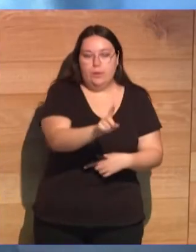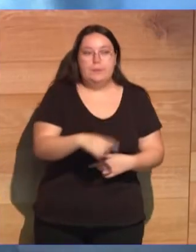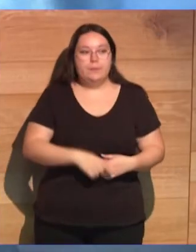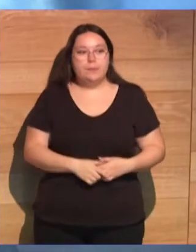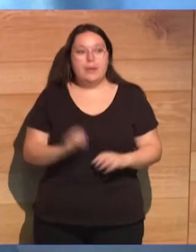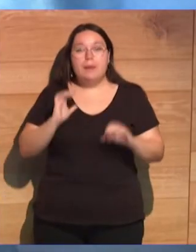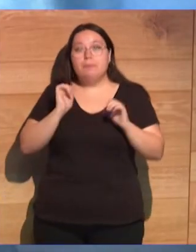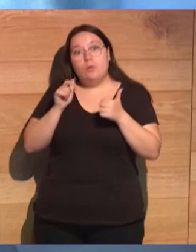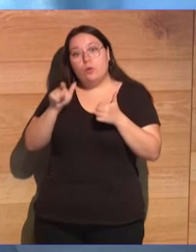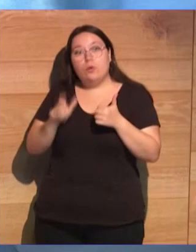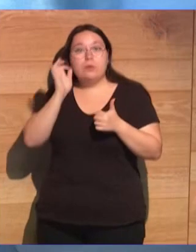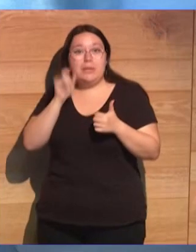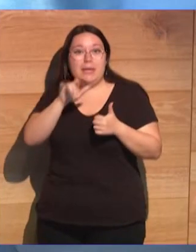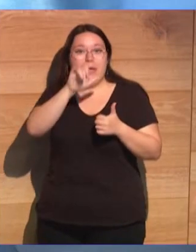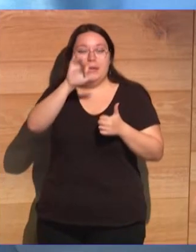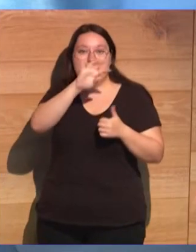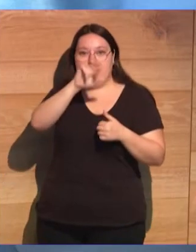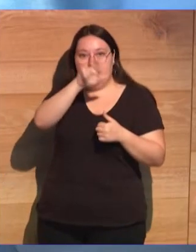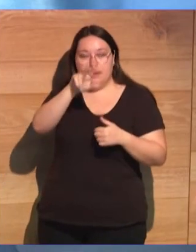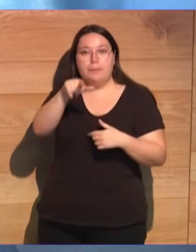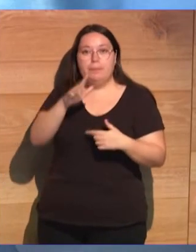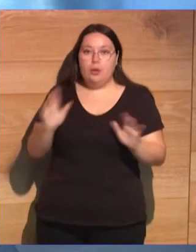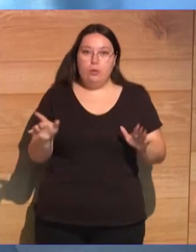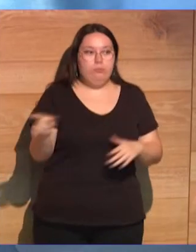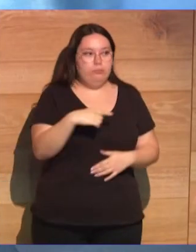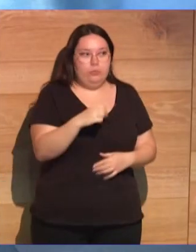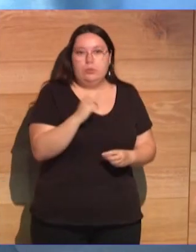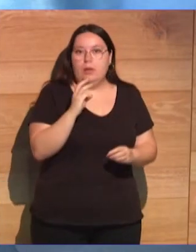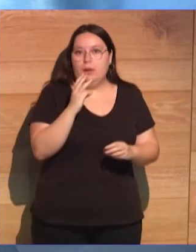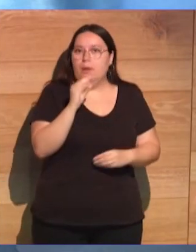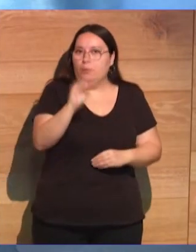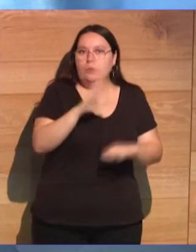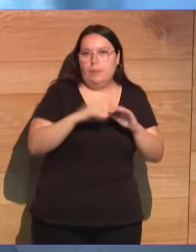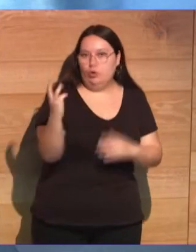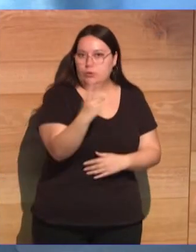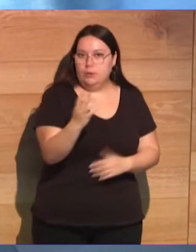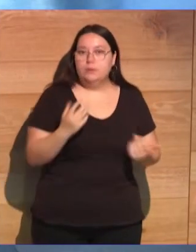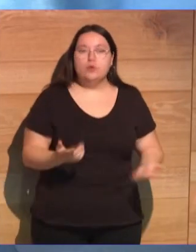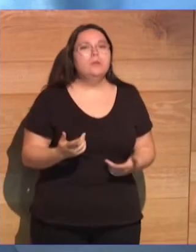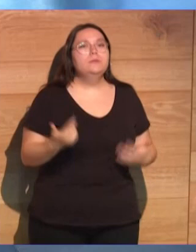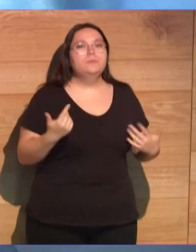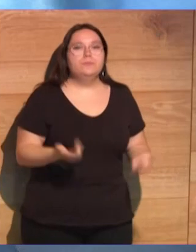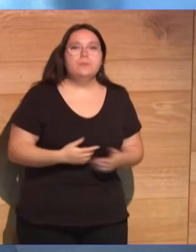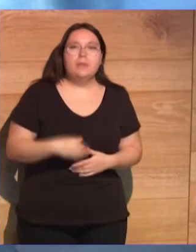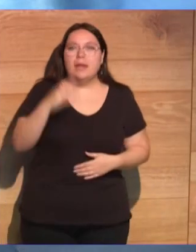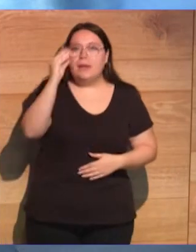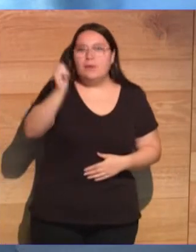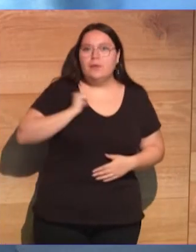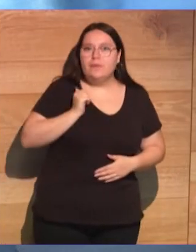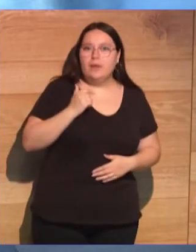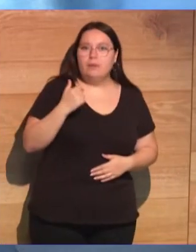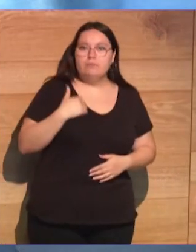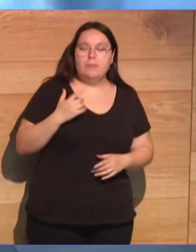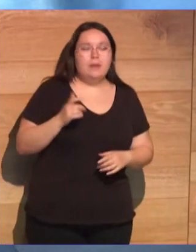aunque bueno, lo dicho, es para que podáis ir respondiendo los tres. ¿Cómo hacemos para que la inteligencia artificial